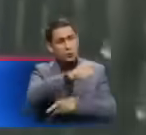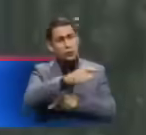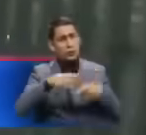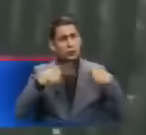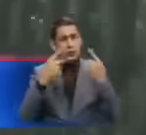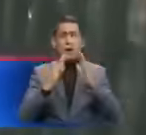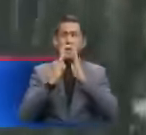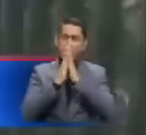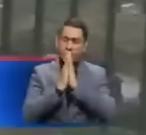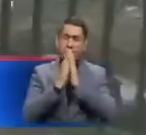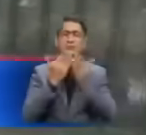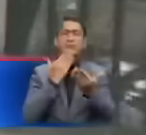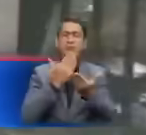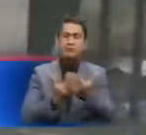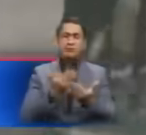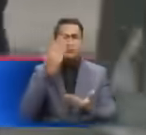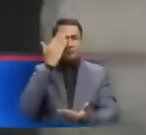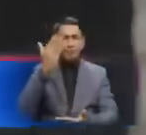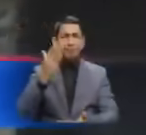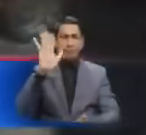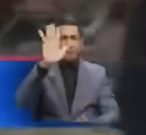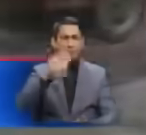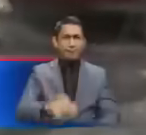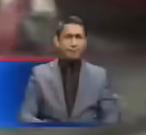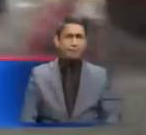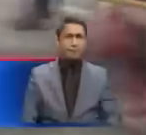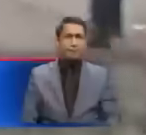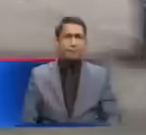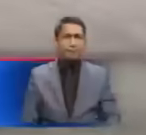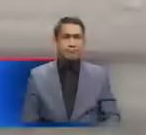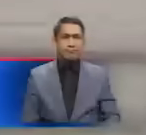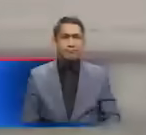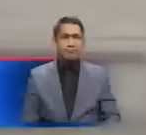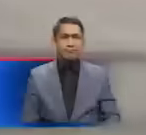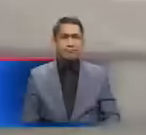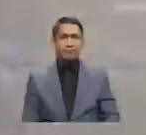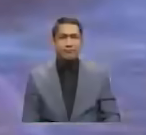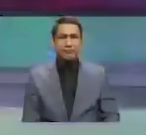Amén. Pilótalo bien. Pila, José. Chao, amigo.